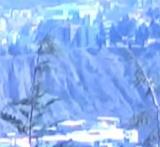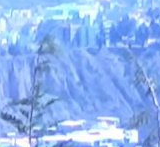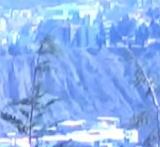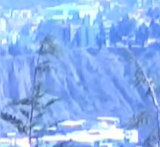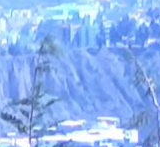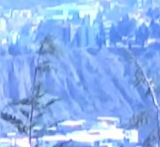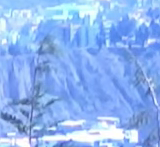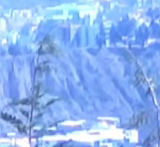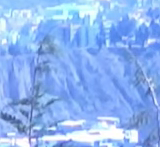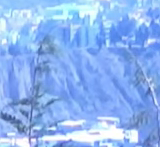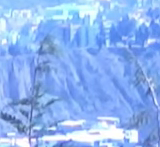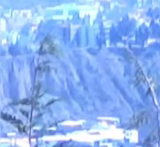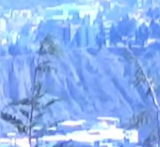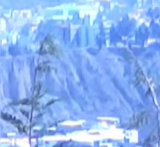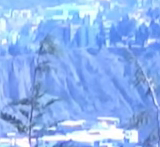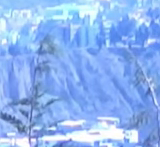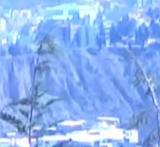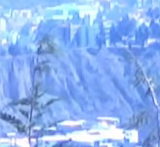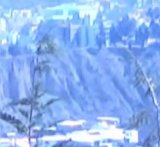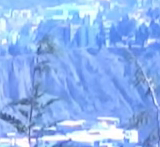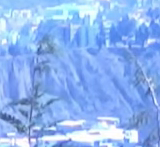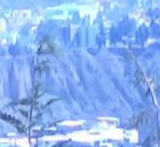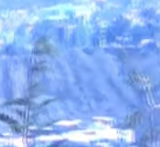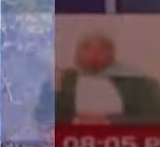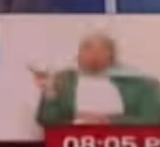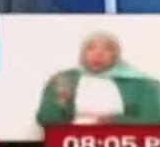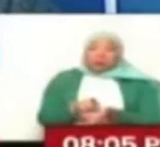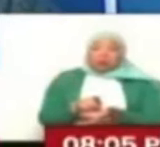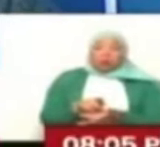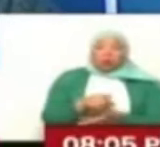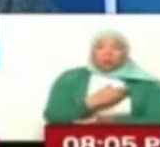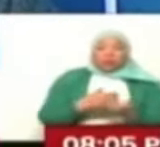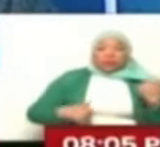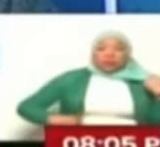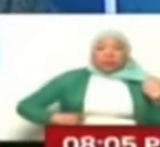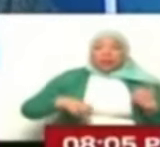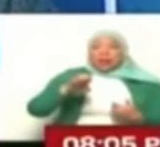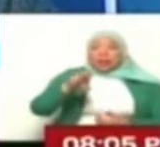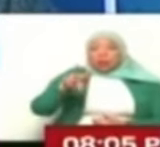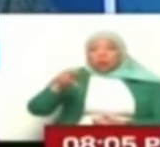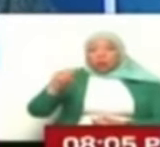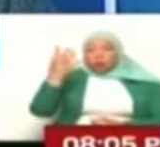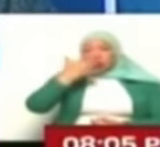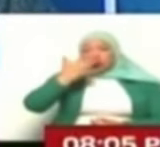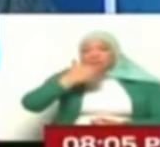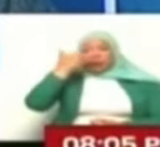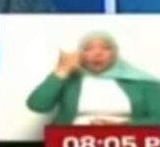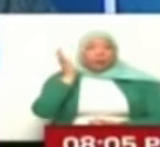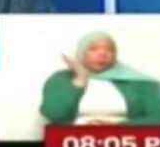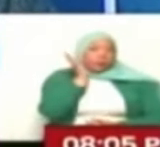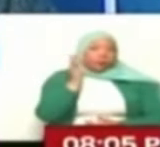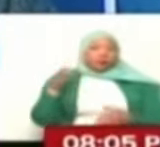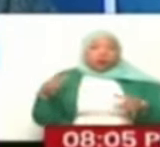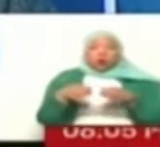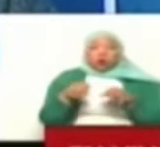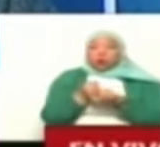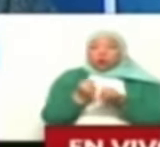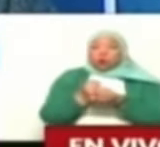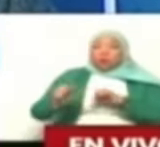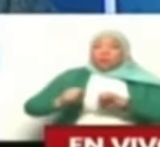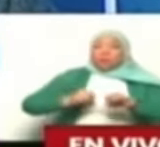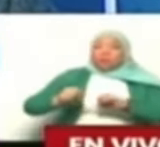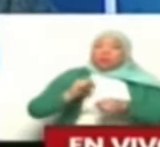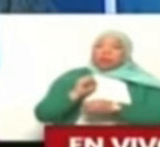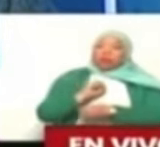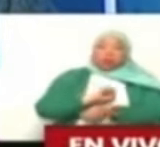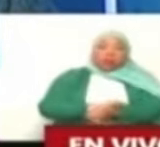Maduro al comienzo del desarrollo del Estado, que hizo el comandante Chávez, perdón, al comienzo del